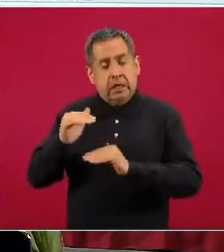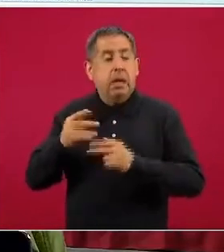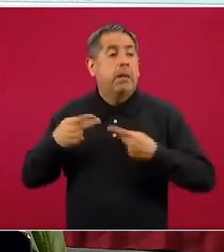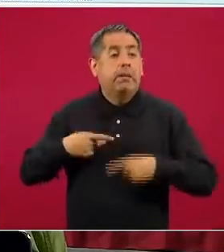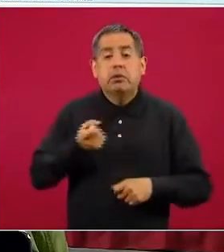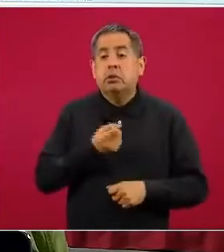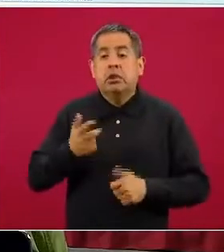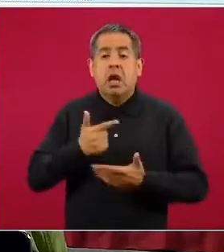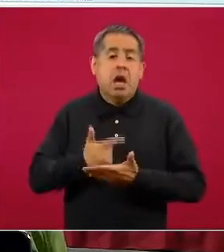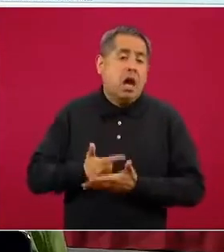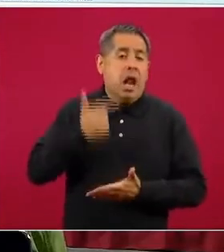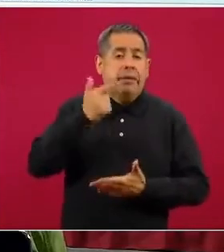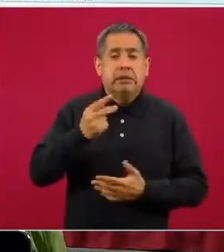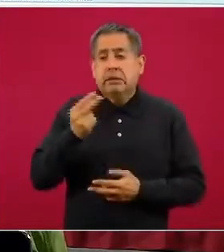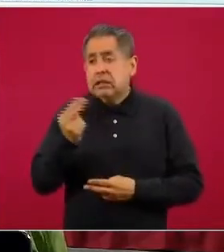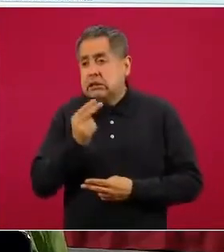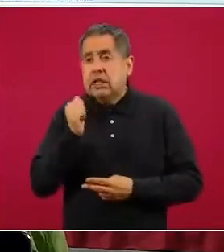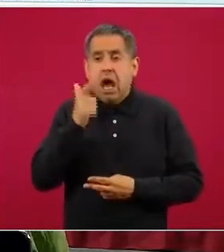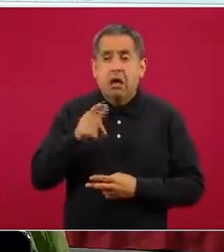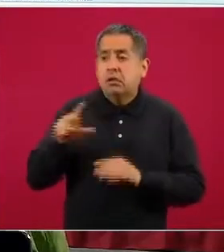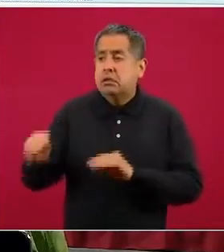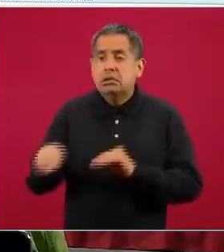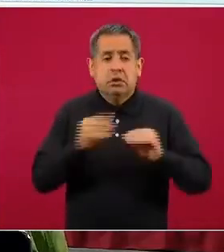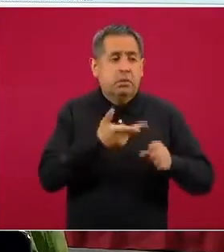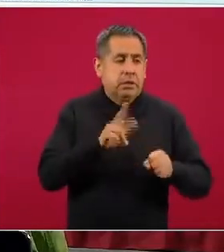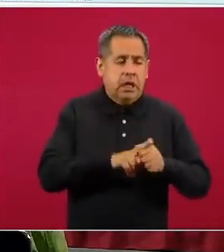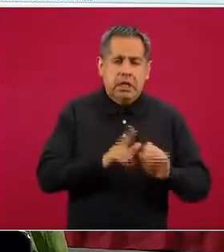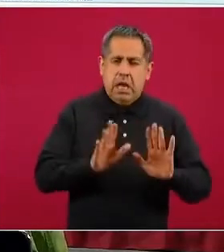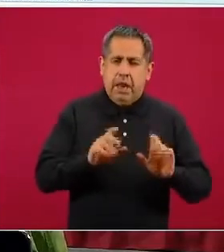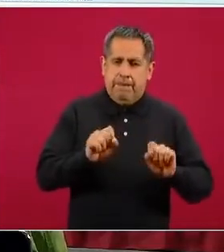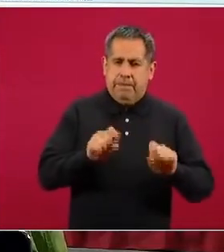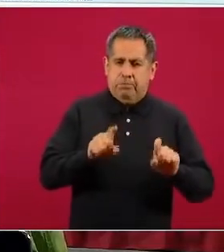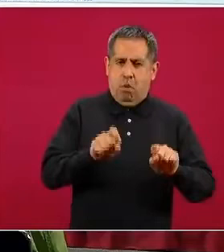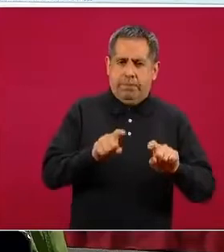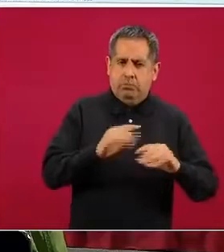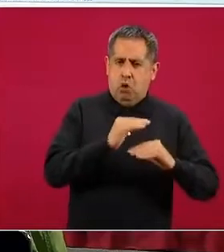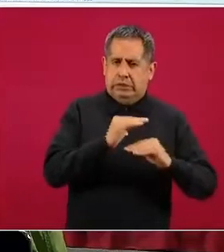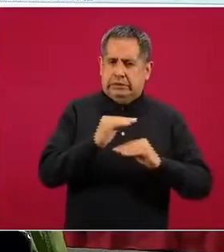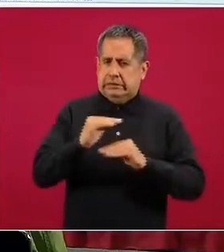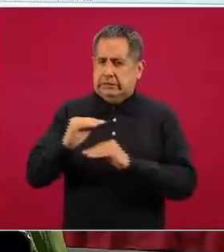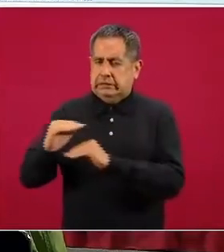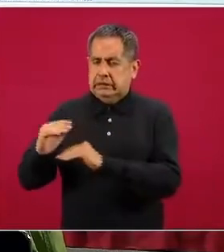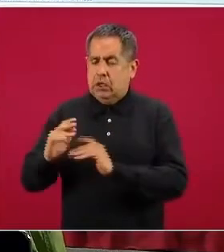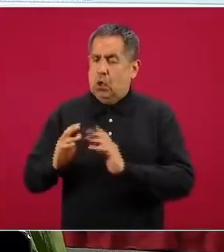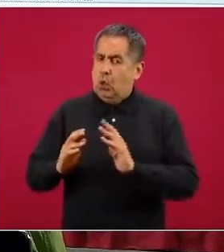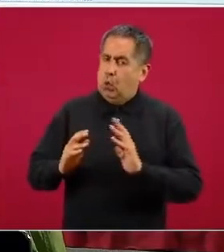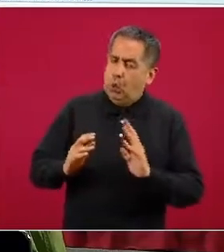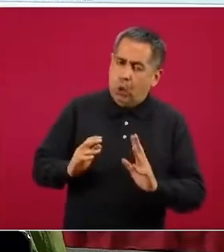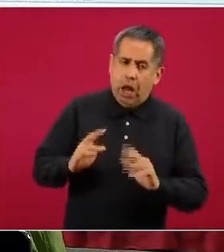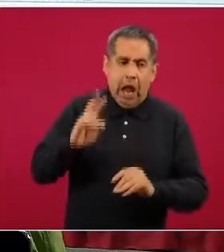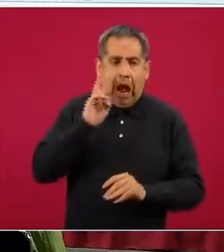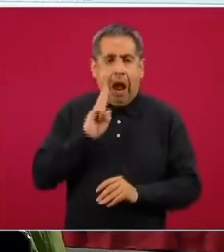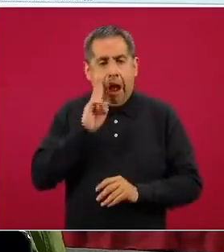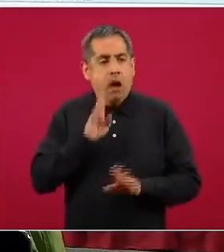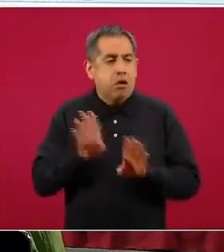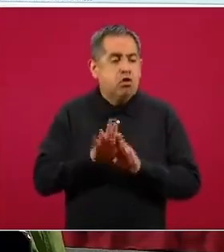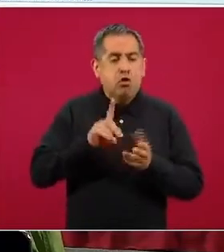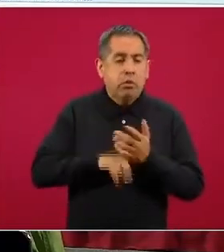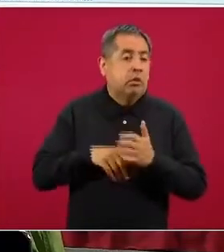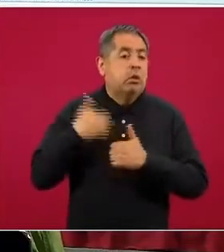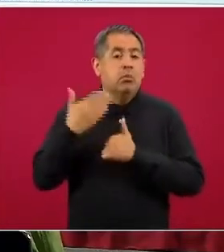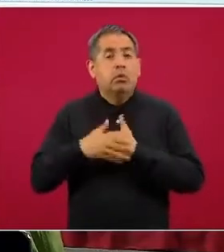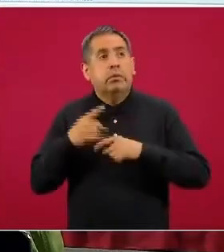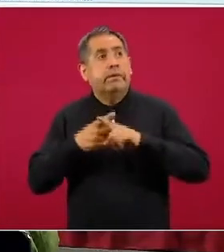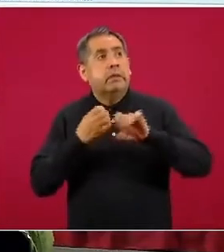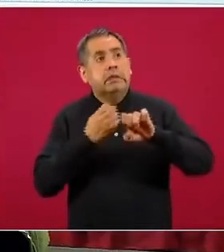de personas que han requerido en su momento ser hospitalizadas se ha estabilizado, y bueno, estaremos expectantes de, en la medida que en las